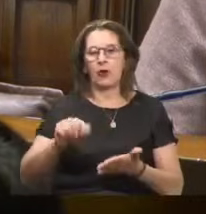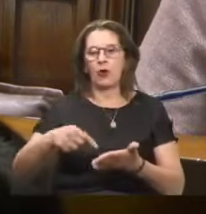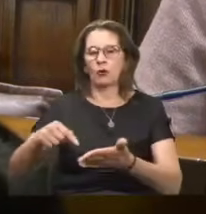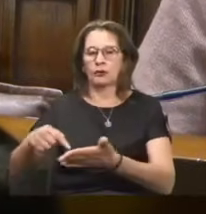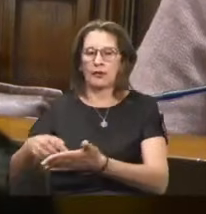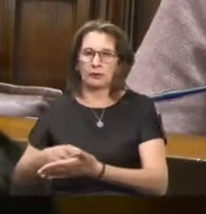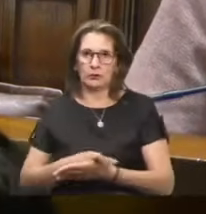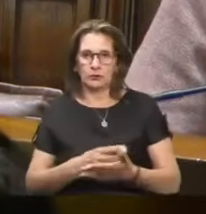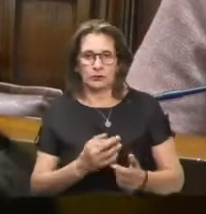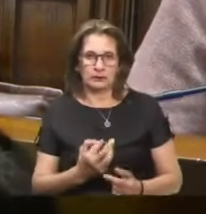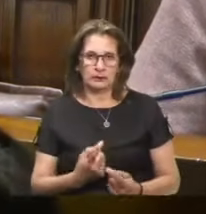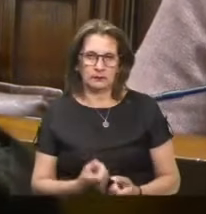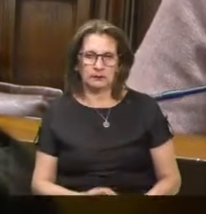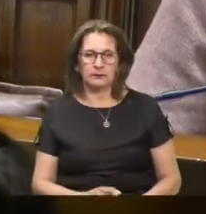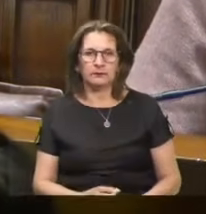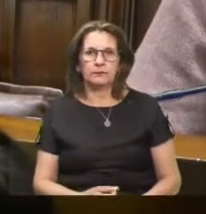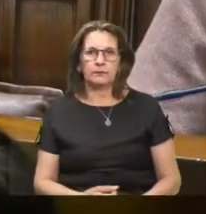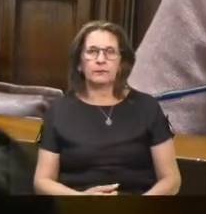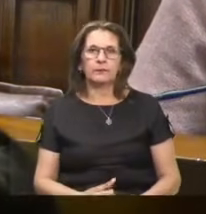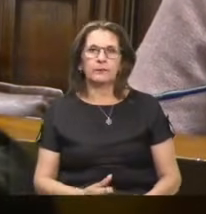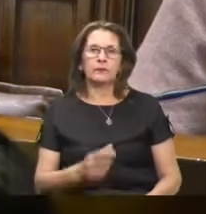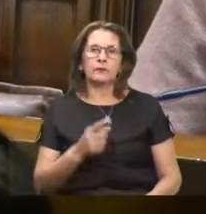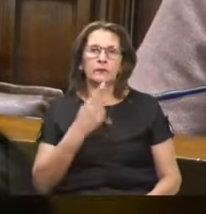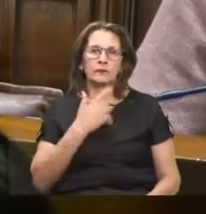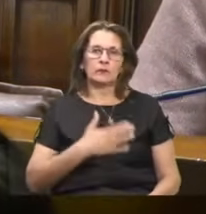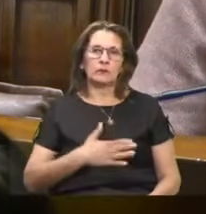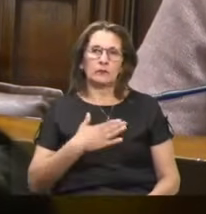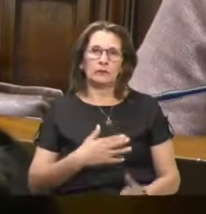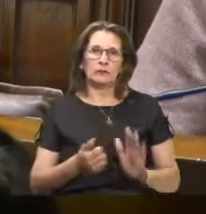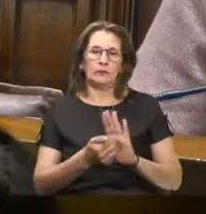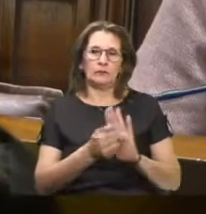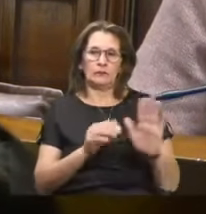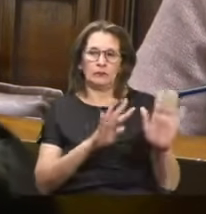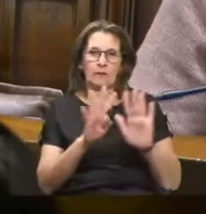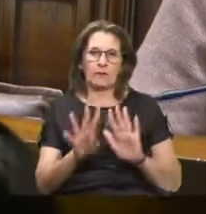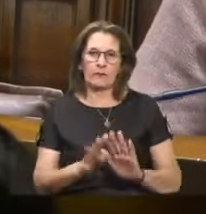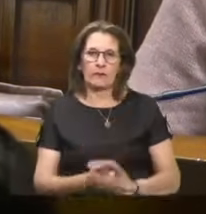corresponde. Conforme al artículo 9